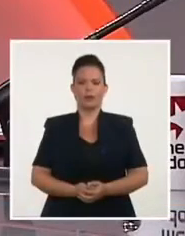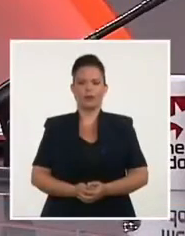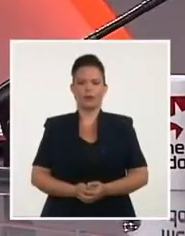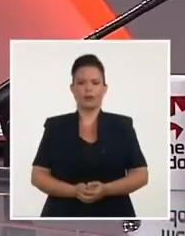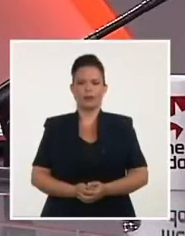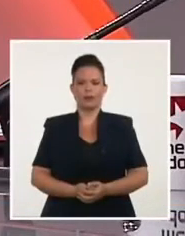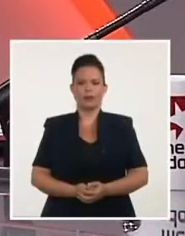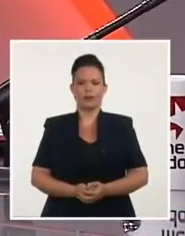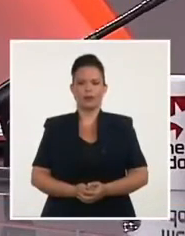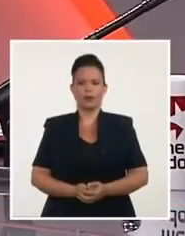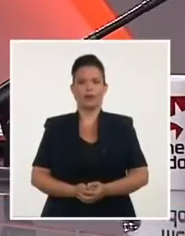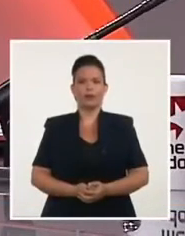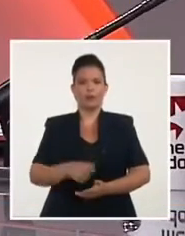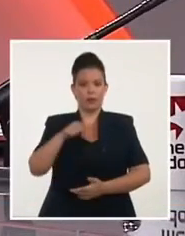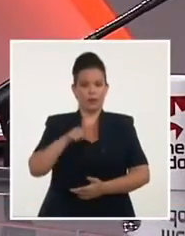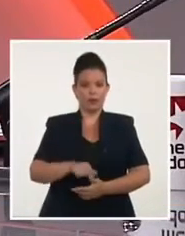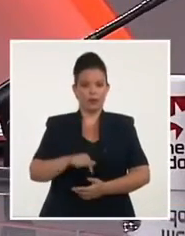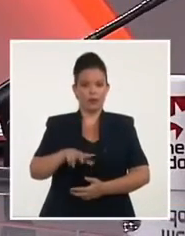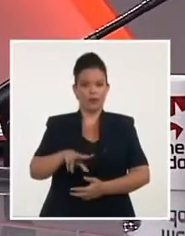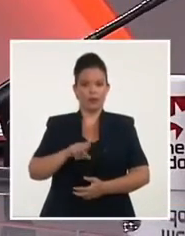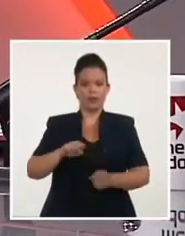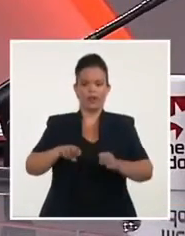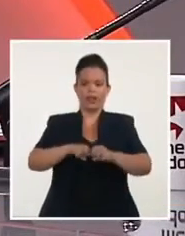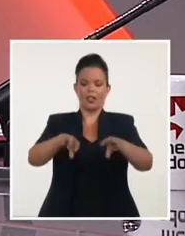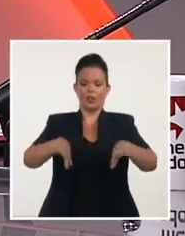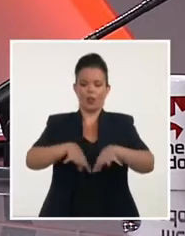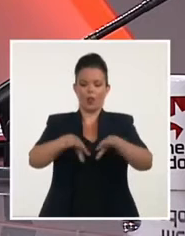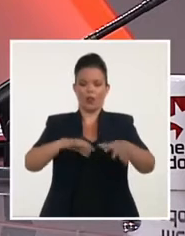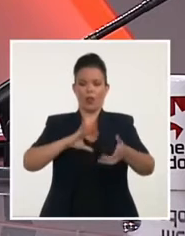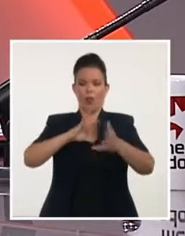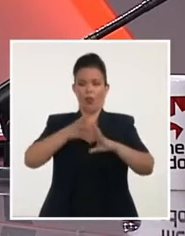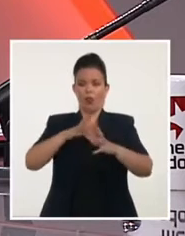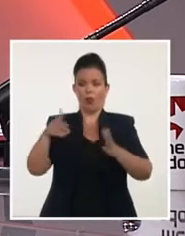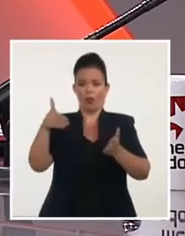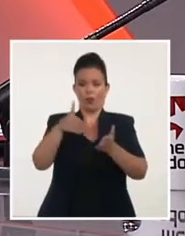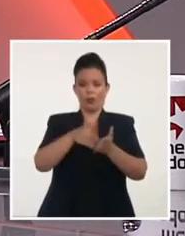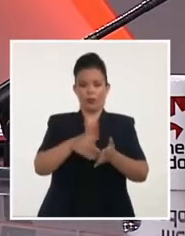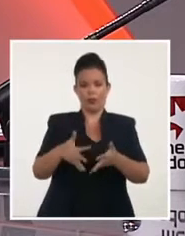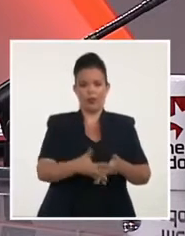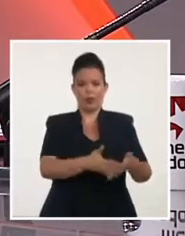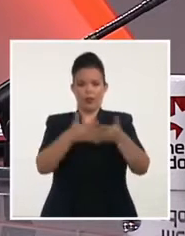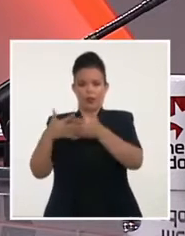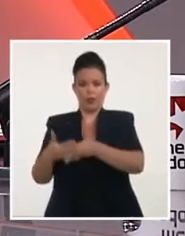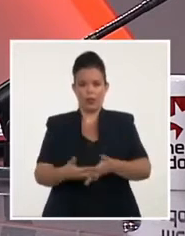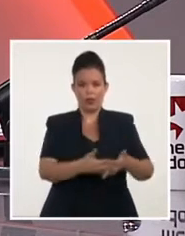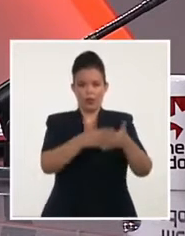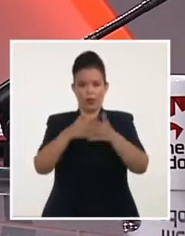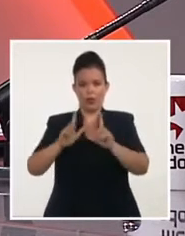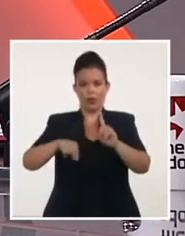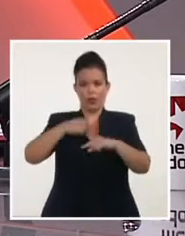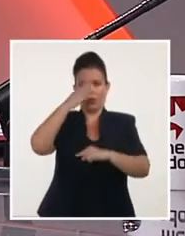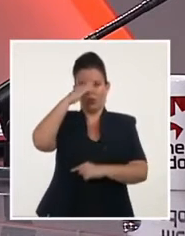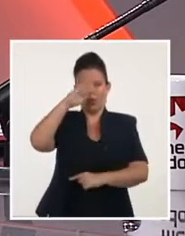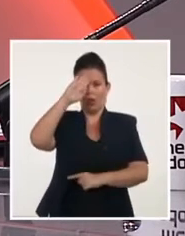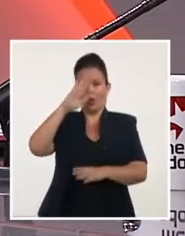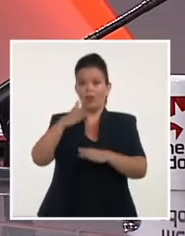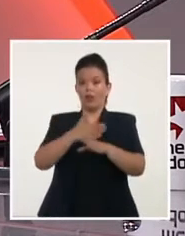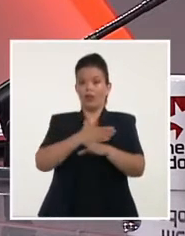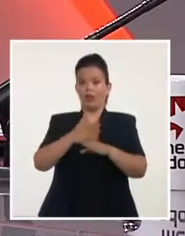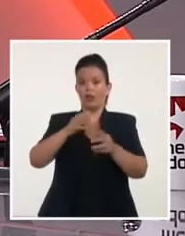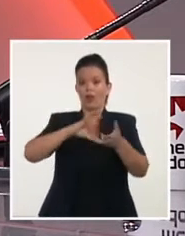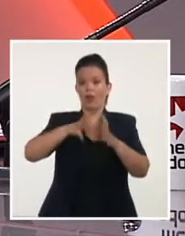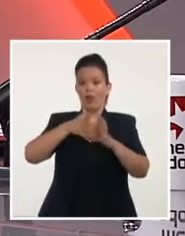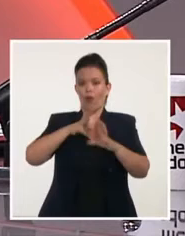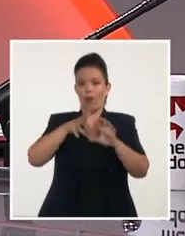Esta guerra contra Cuba del gobierno de los Estados Unidos, que ha tenido diversas fases en los últimos meses y